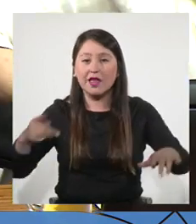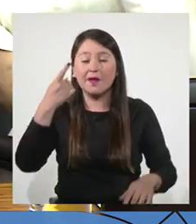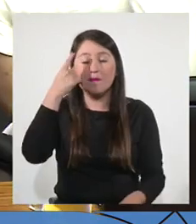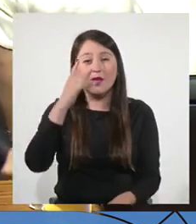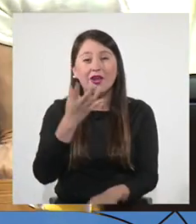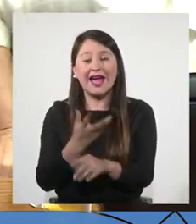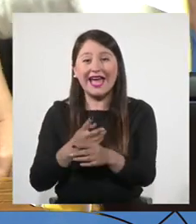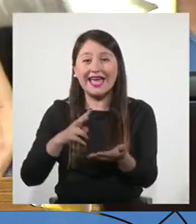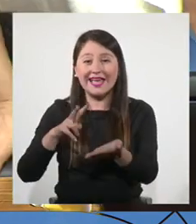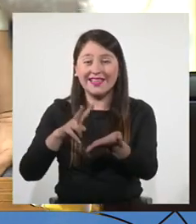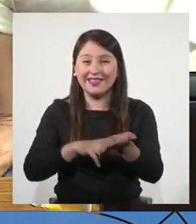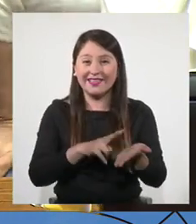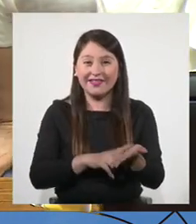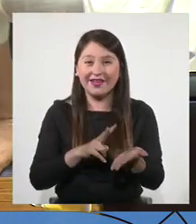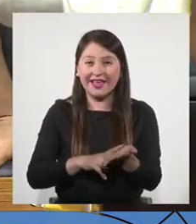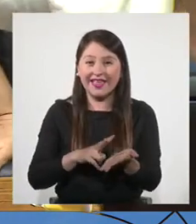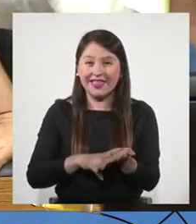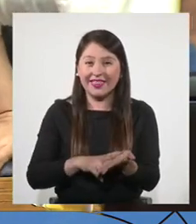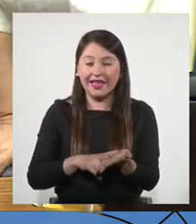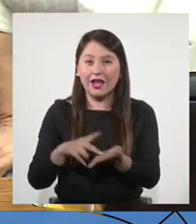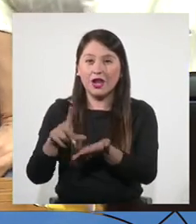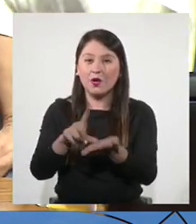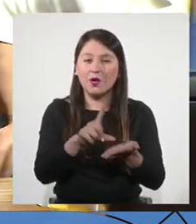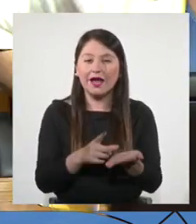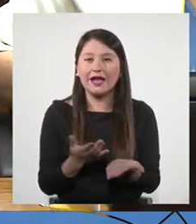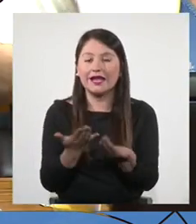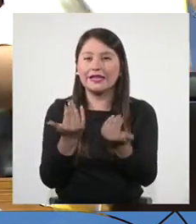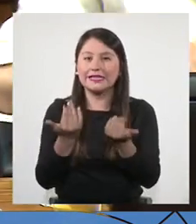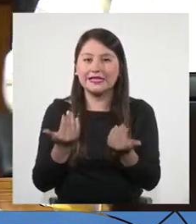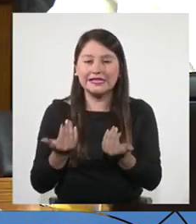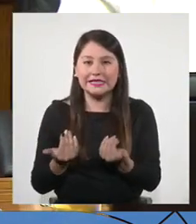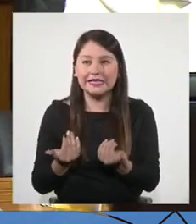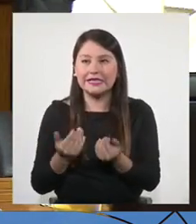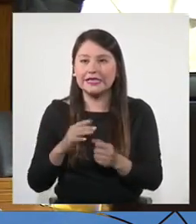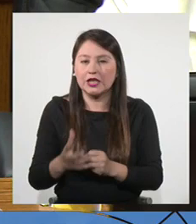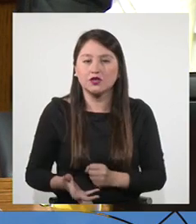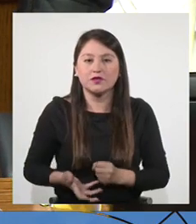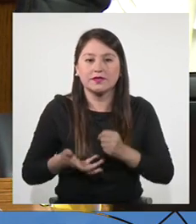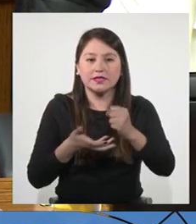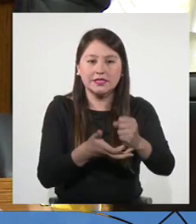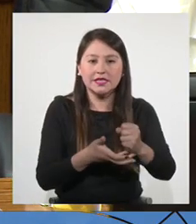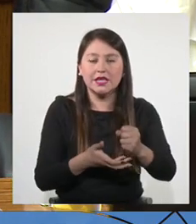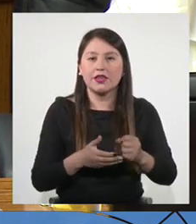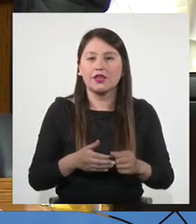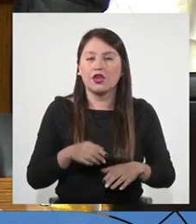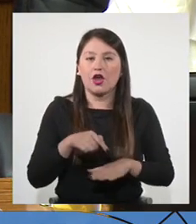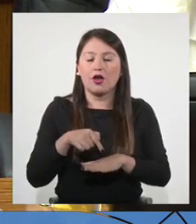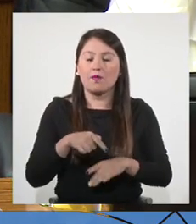que se necesitan subsidios terrestres, marítimos, aéreos. Y